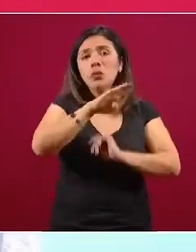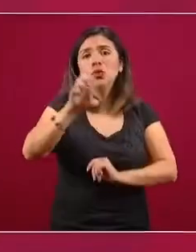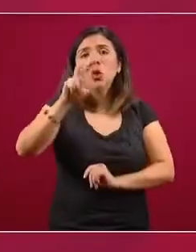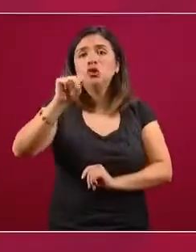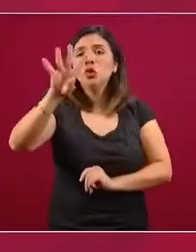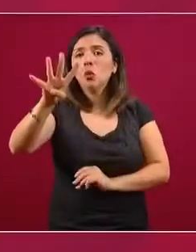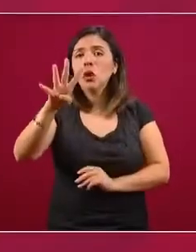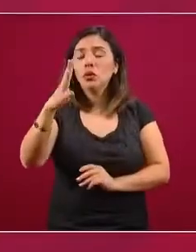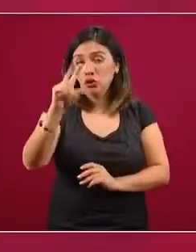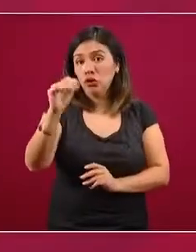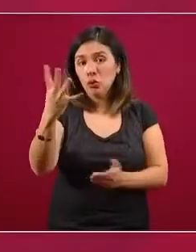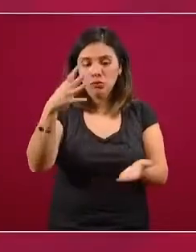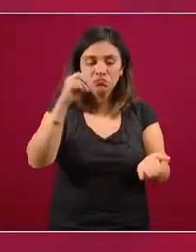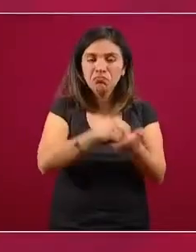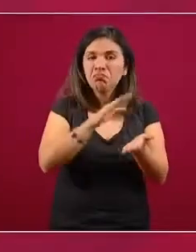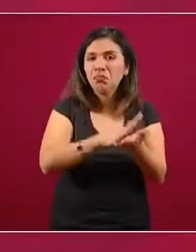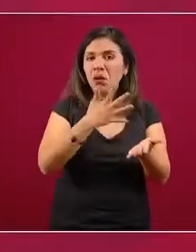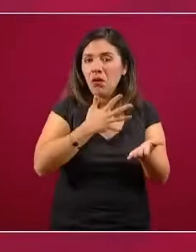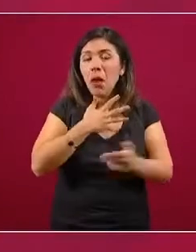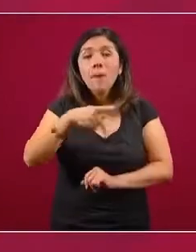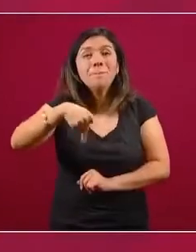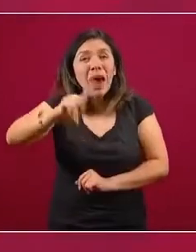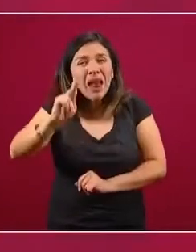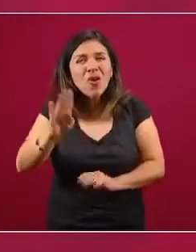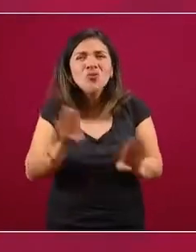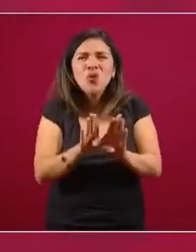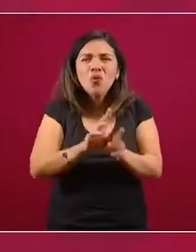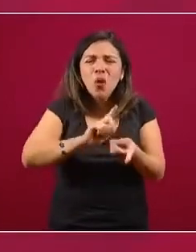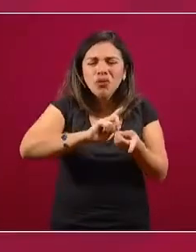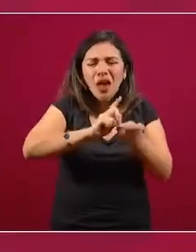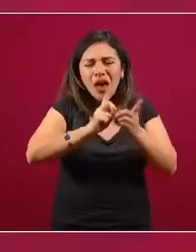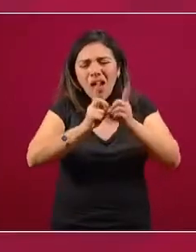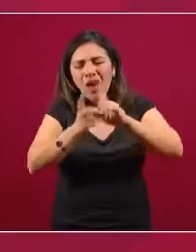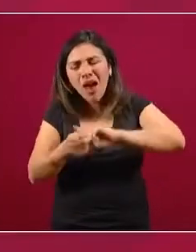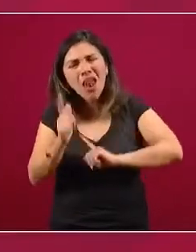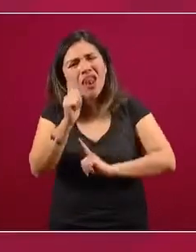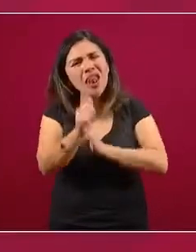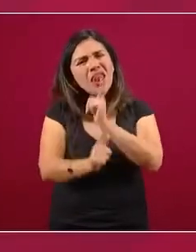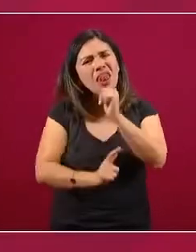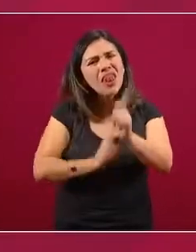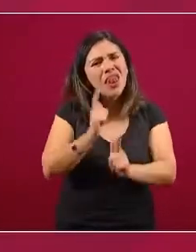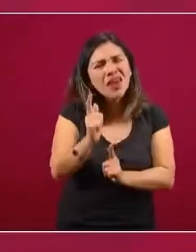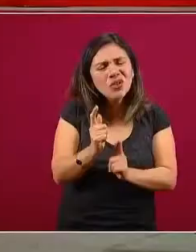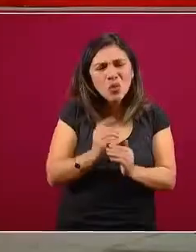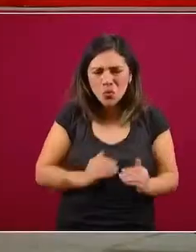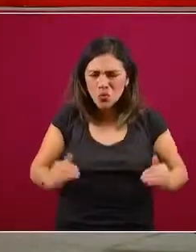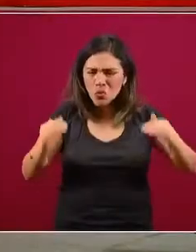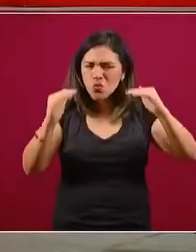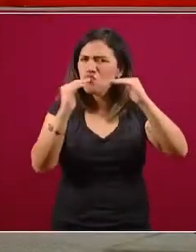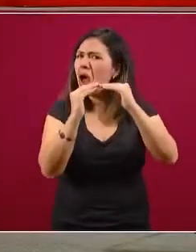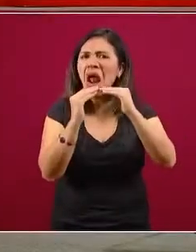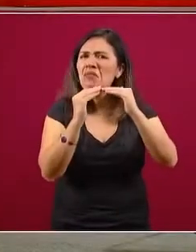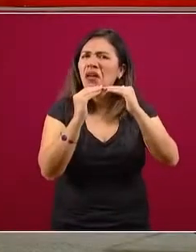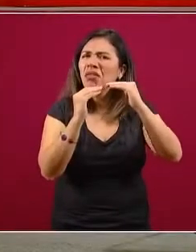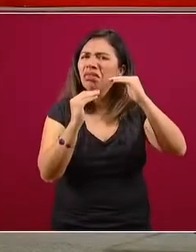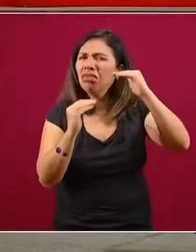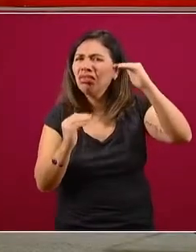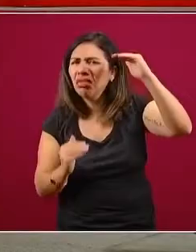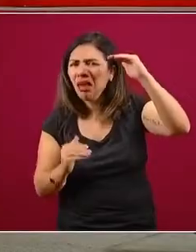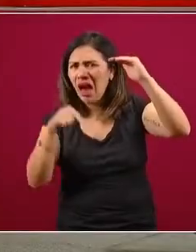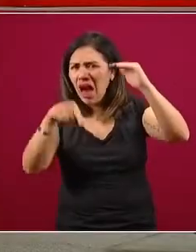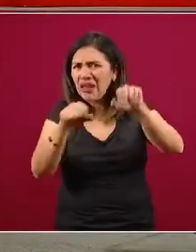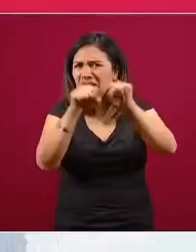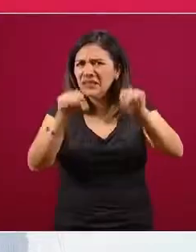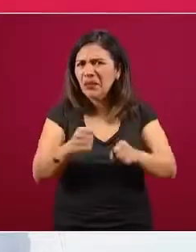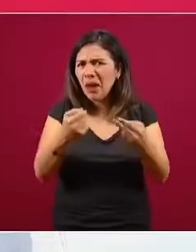1984. Sin embargo, el lento desarrollo y el desigual desarrollo del Sistema